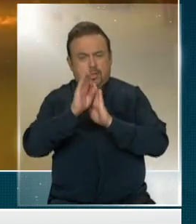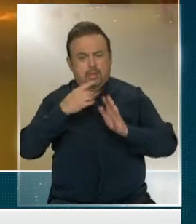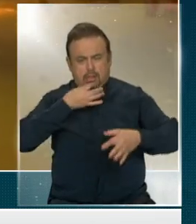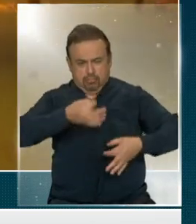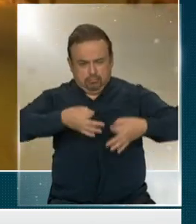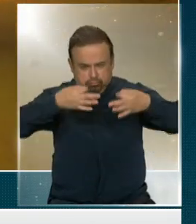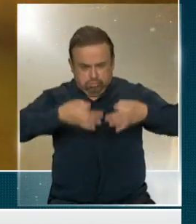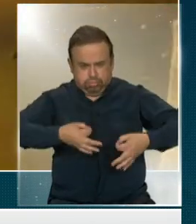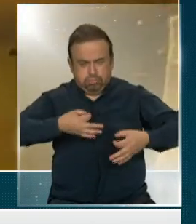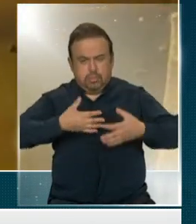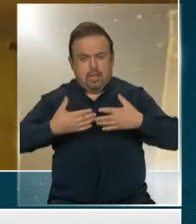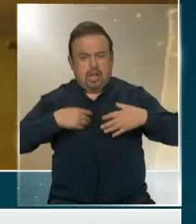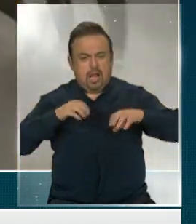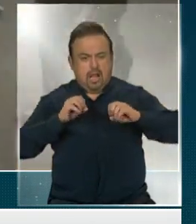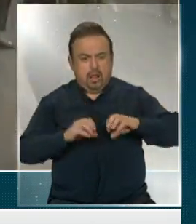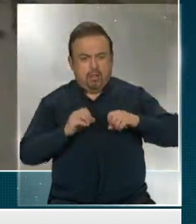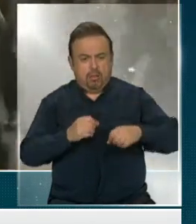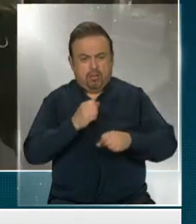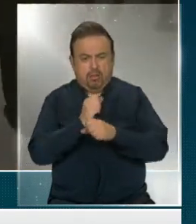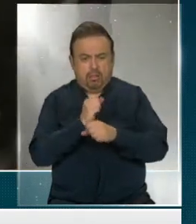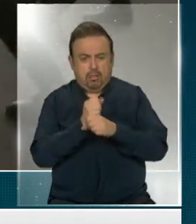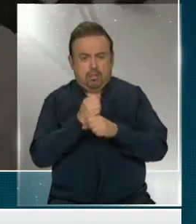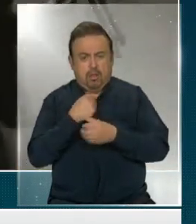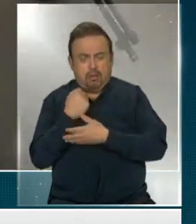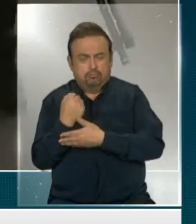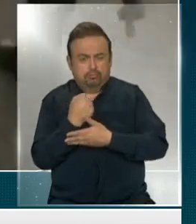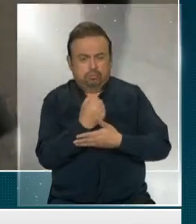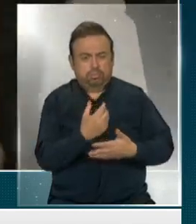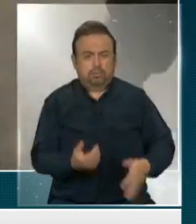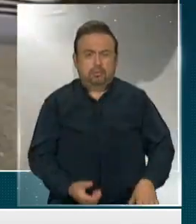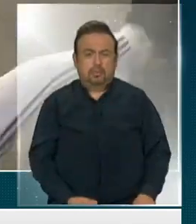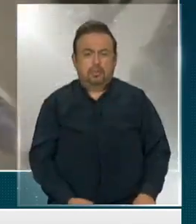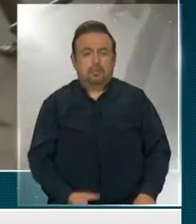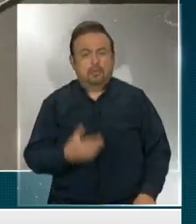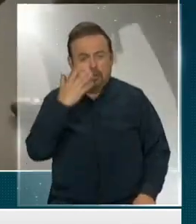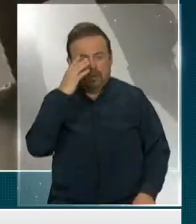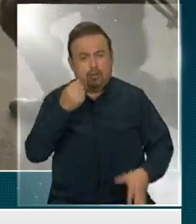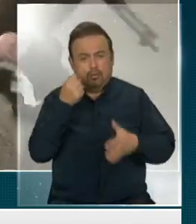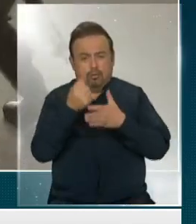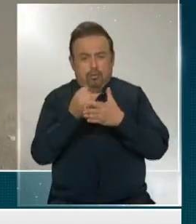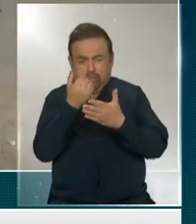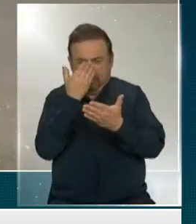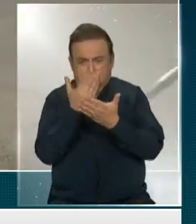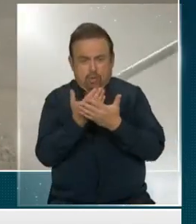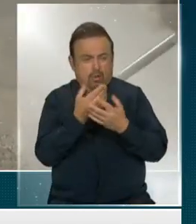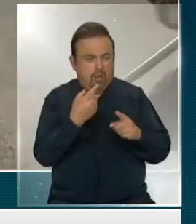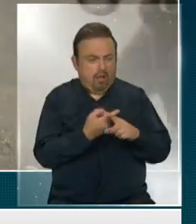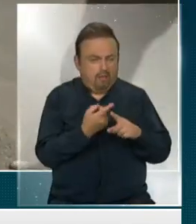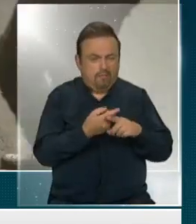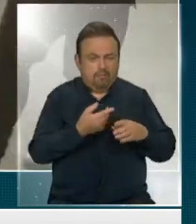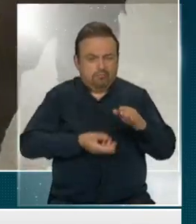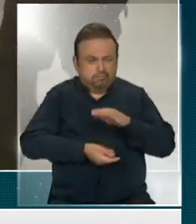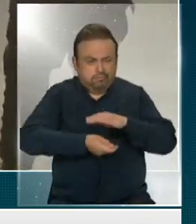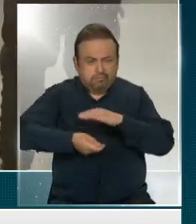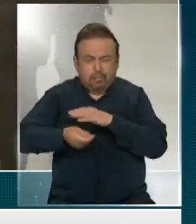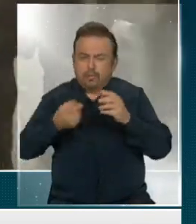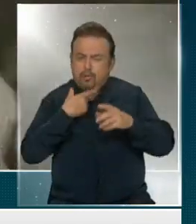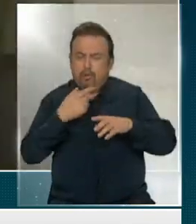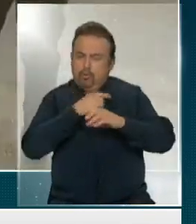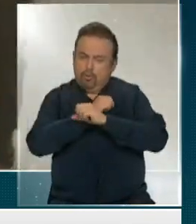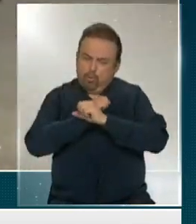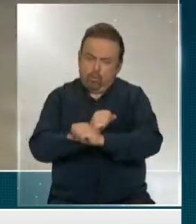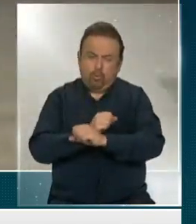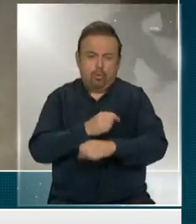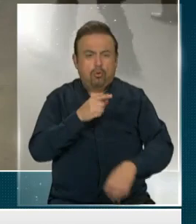honestidad, educación, trabajo y solidaridad. Creo en la lucha frontal contra la corrupción.